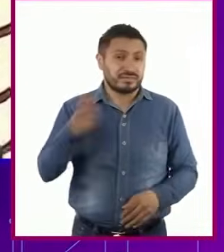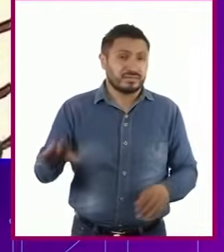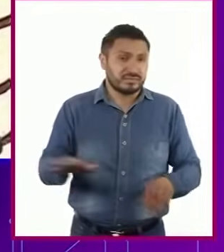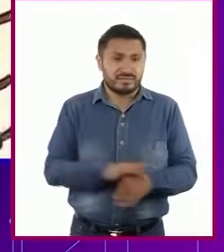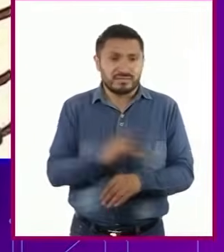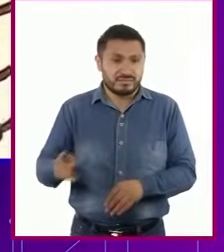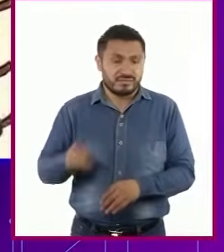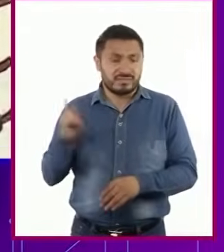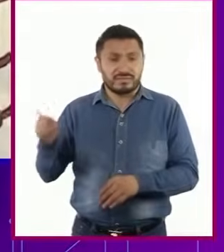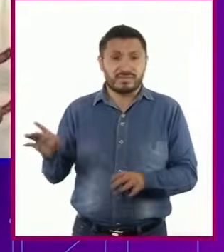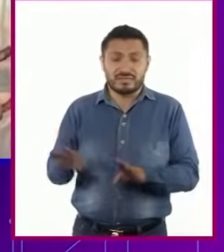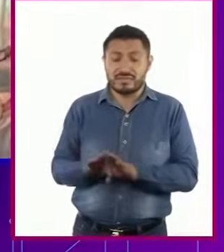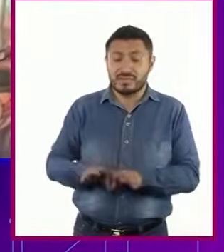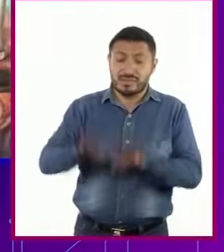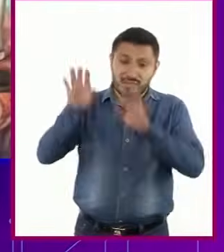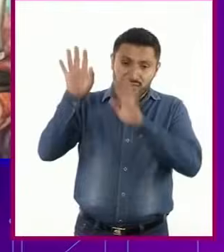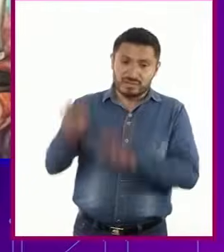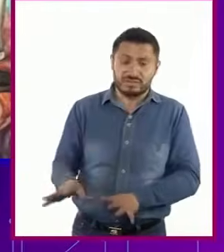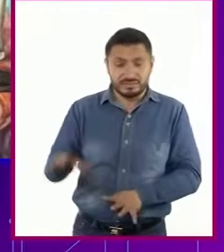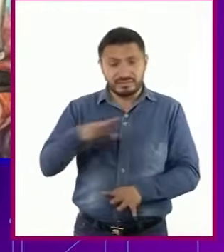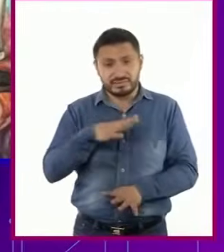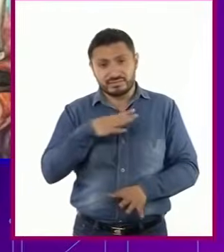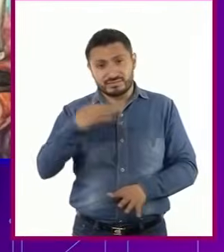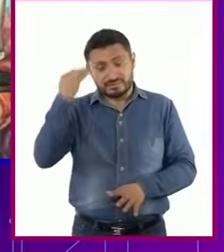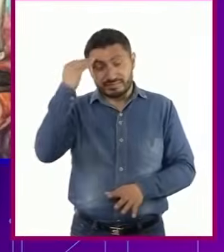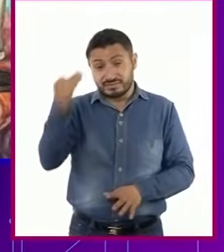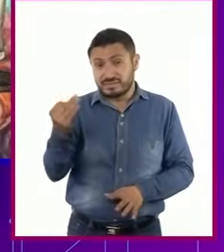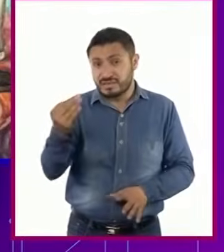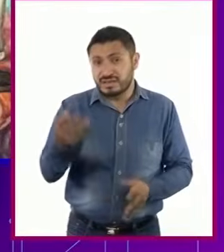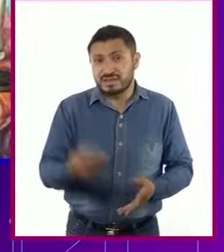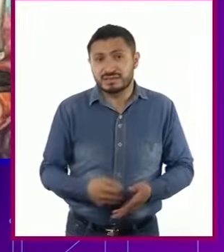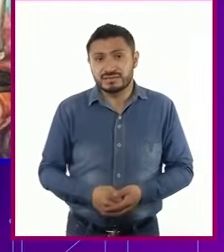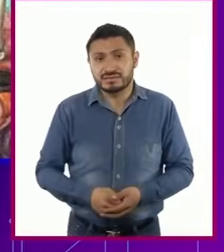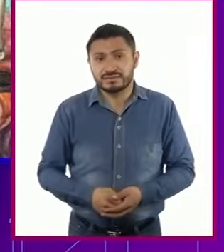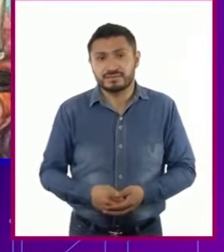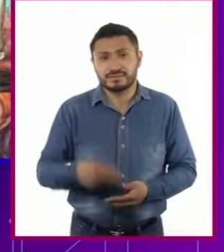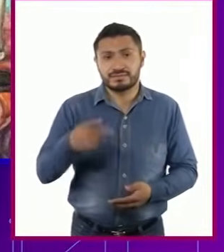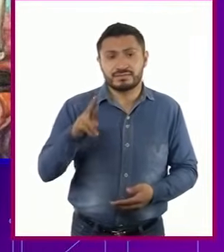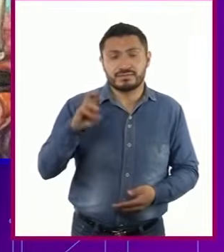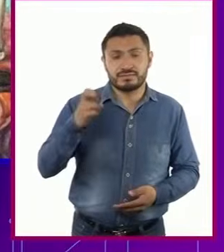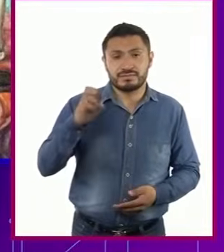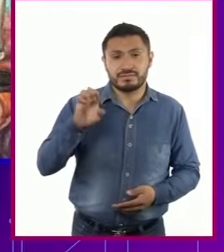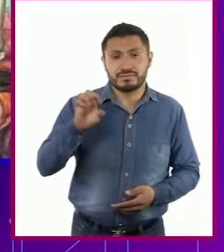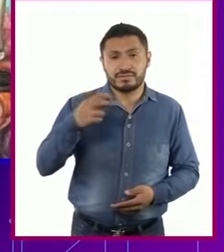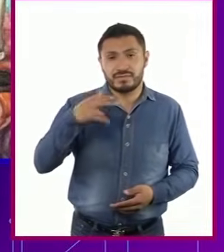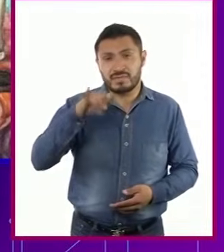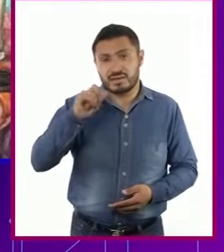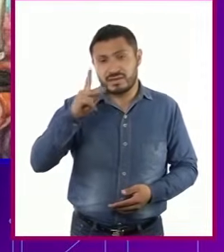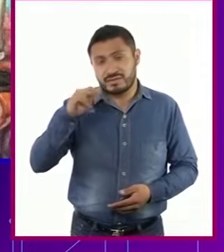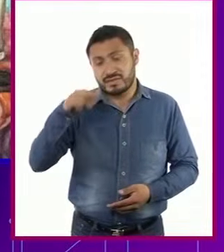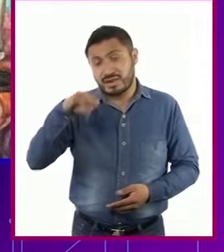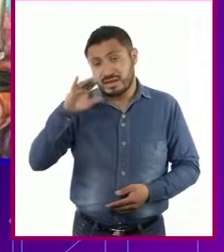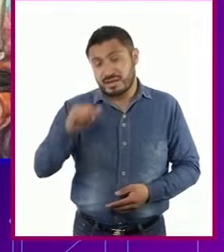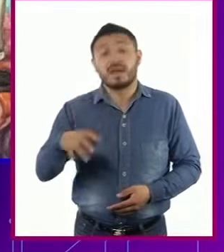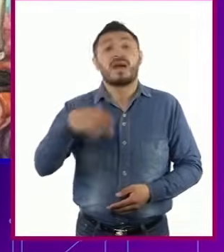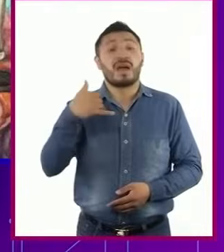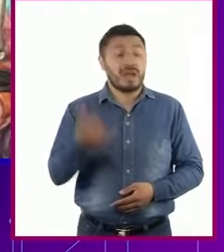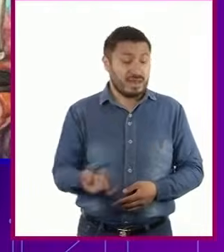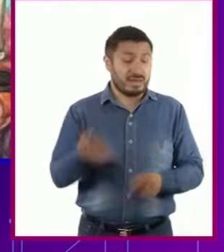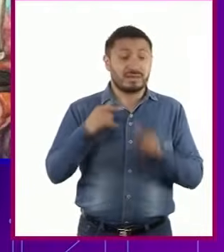matrículas de tributo que existían en época prehispánica y que, claro, se